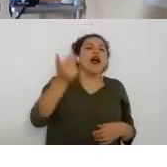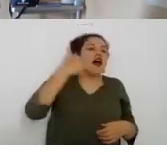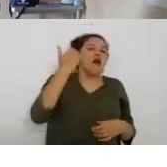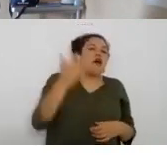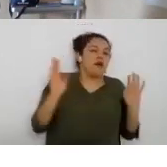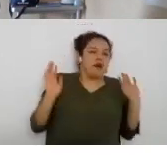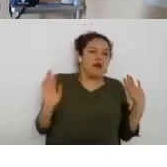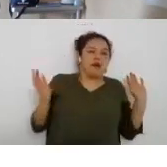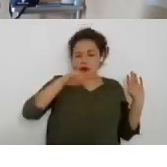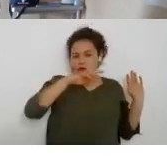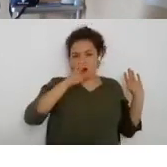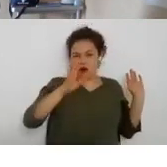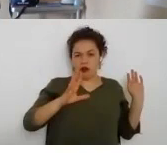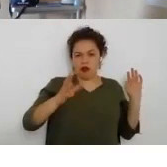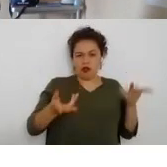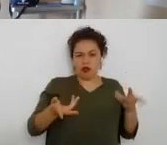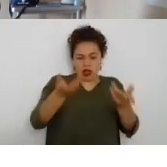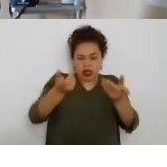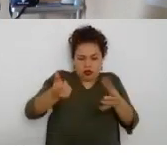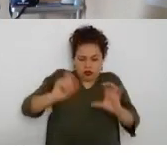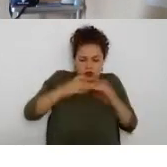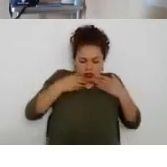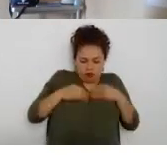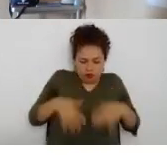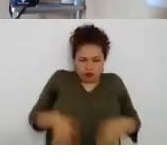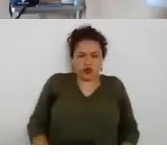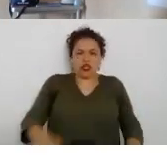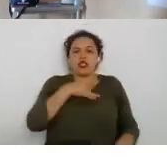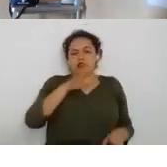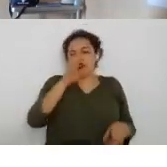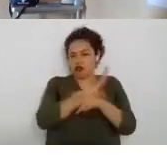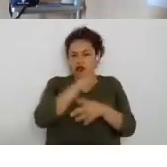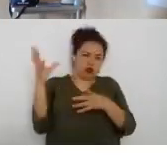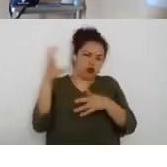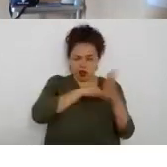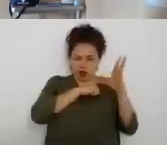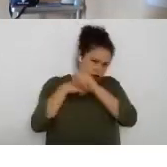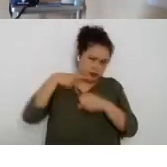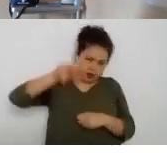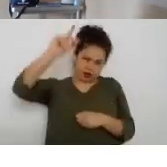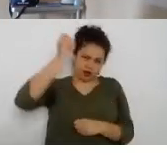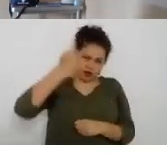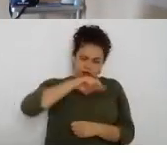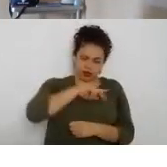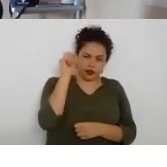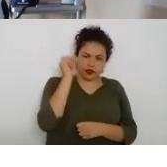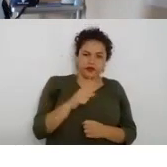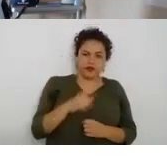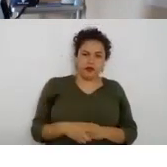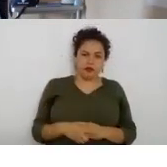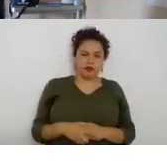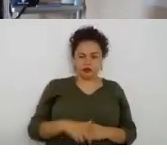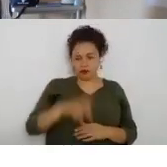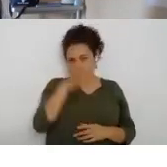lo derramamos encima, y podemos sentir que nada más nos quema, ¿no? Pero no es lo mismo que nos queme, se nos